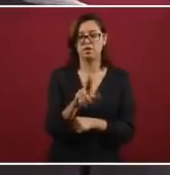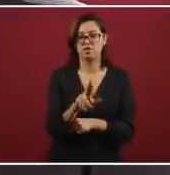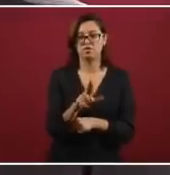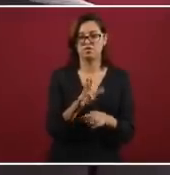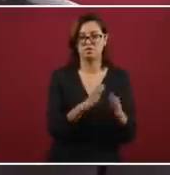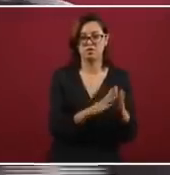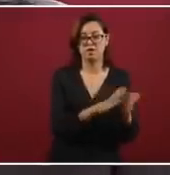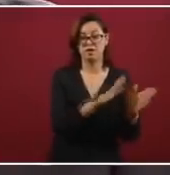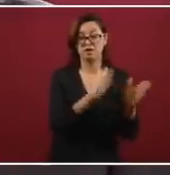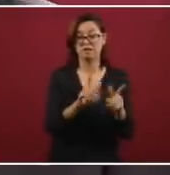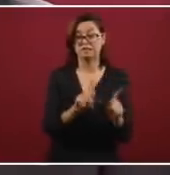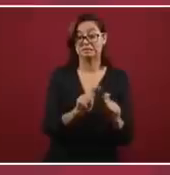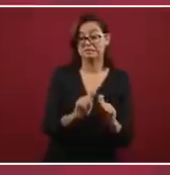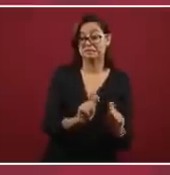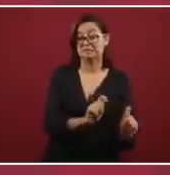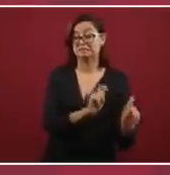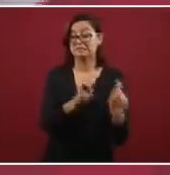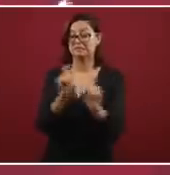O sea,